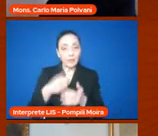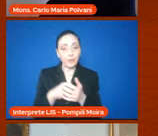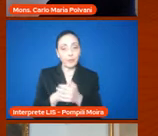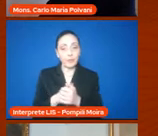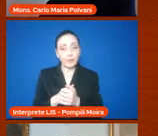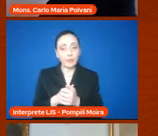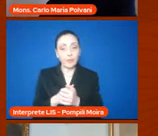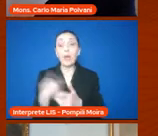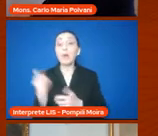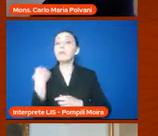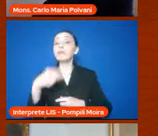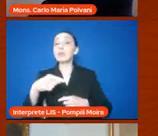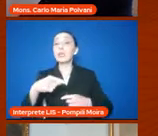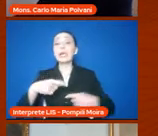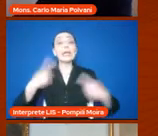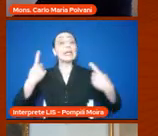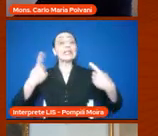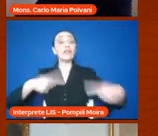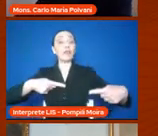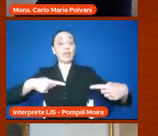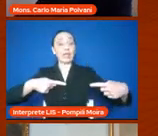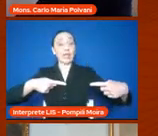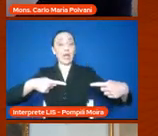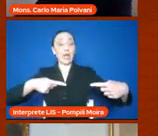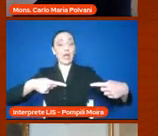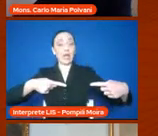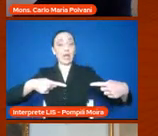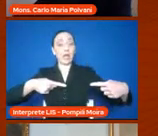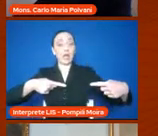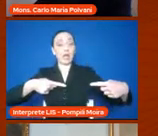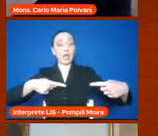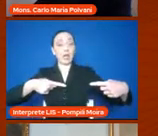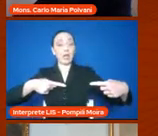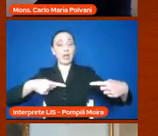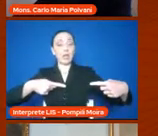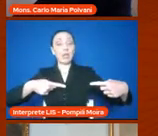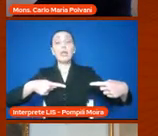vamos por un camino de autodestrucción.